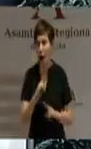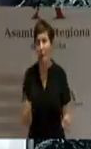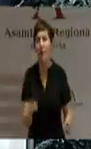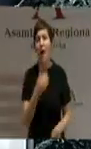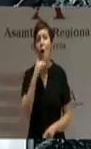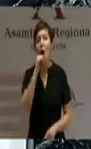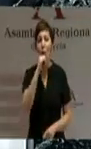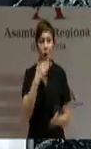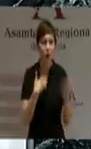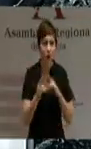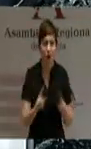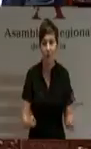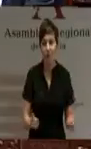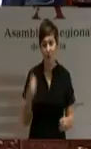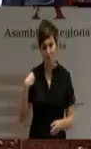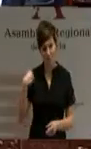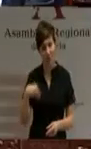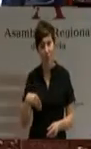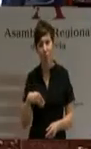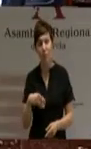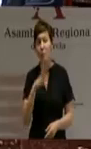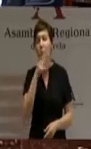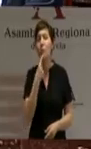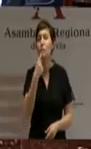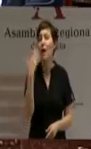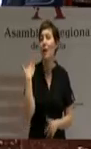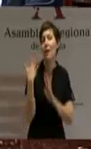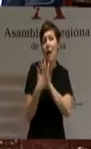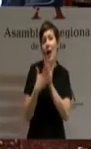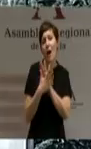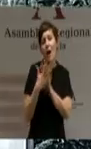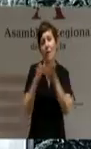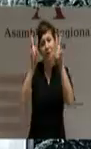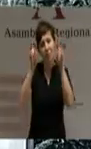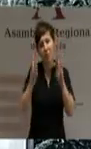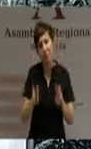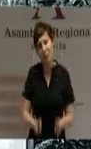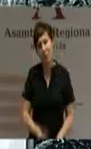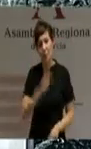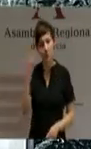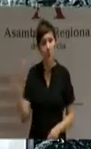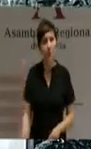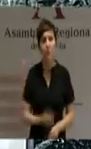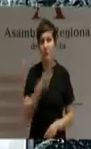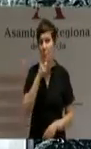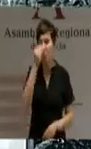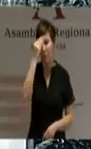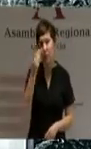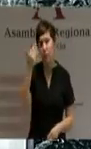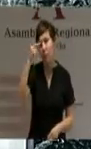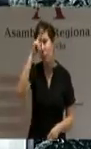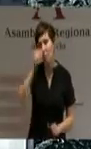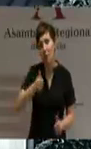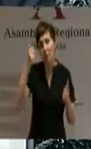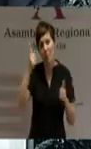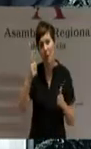agua. Y como aludí en mi discurso precisamente a los temas más candentes,